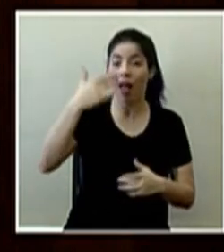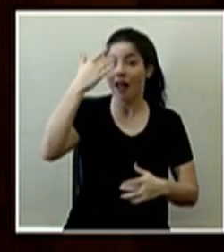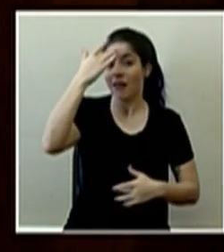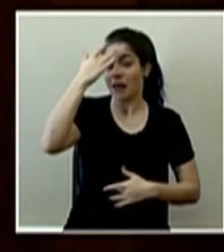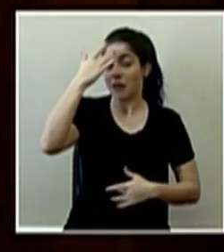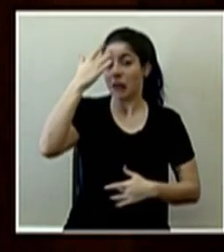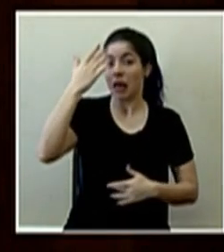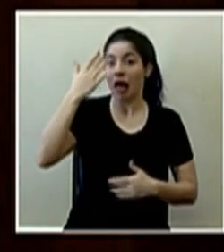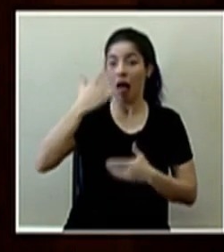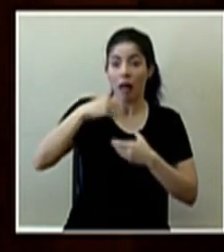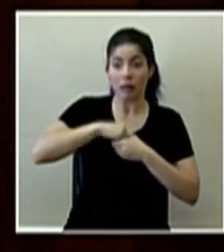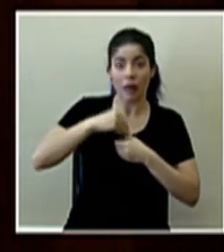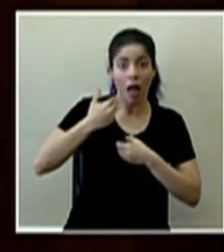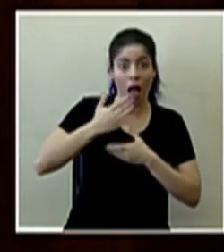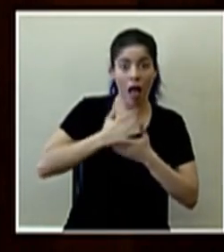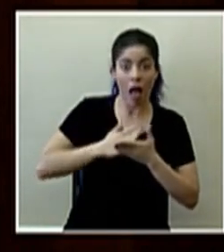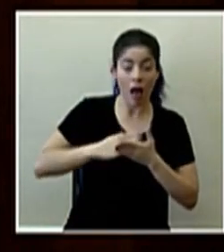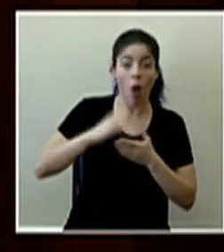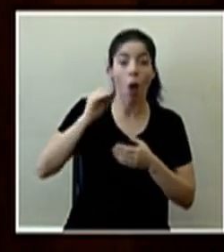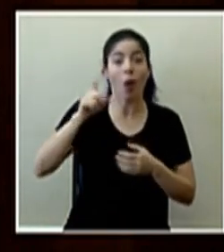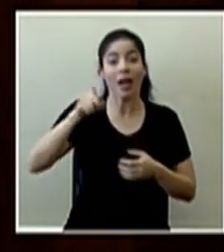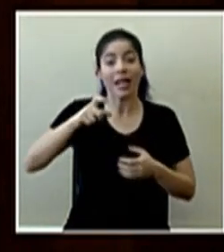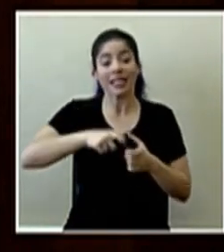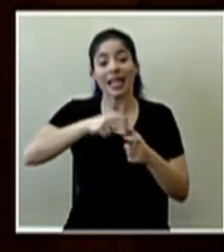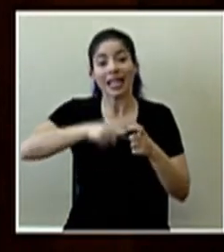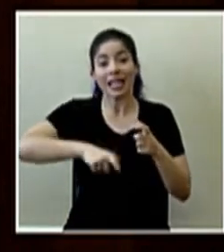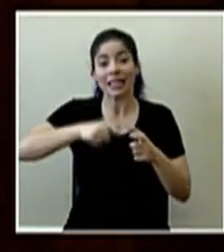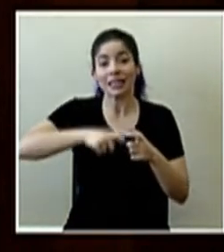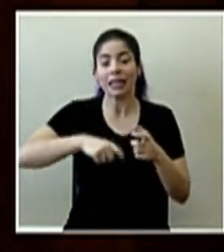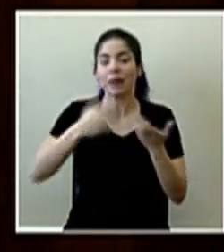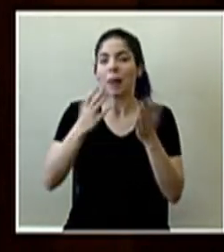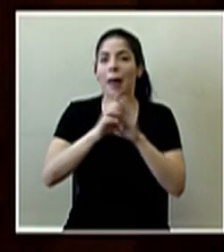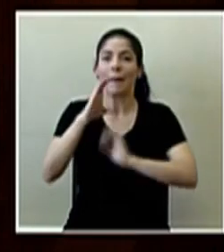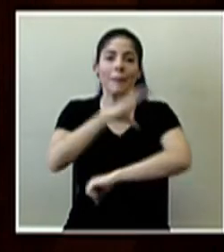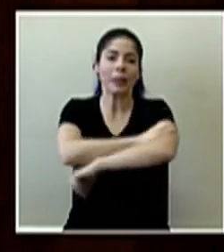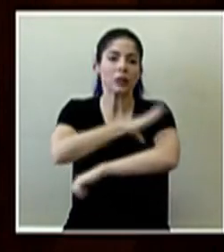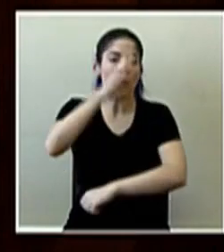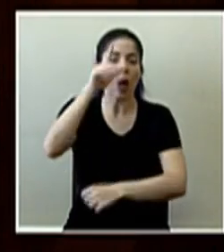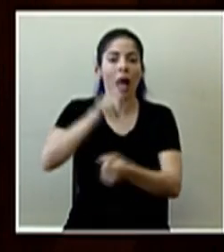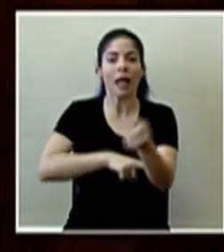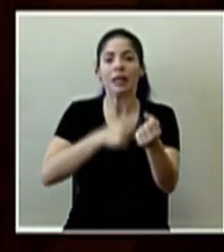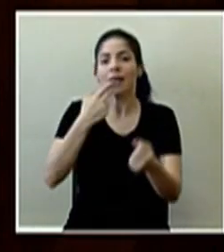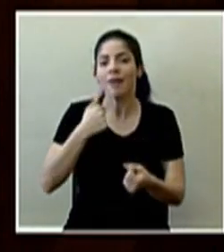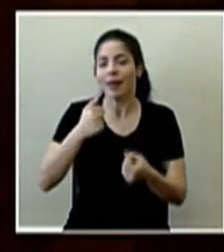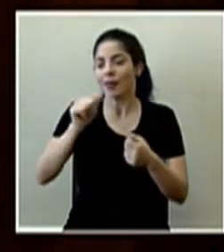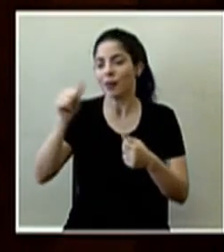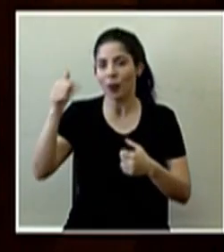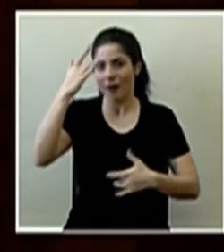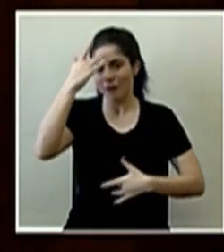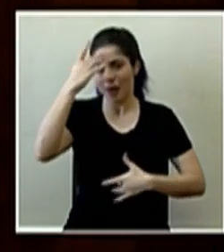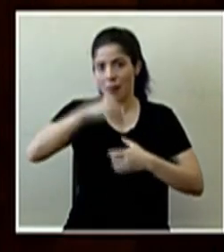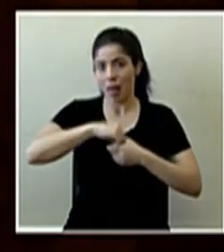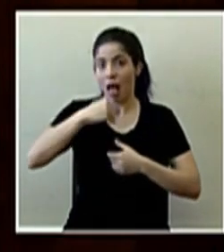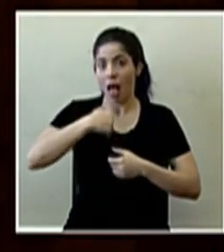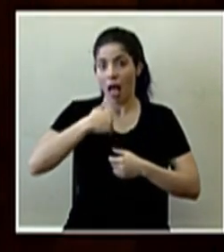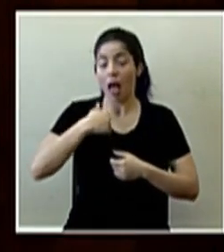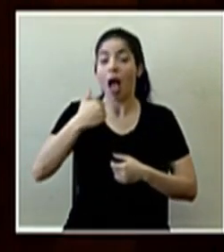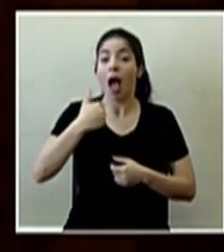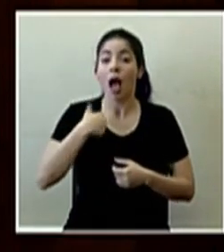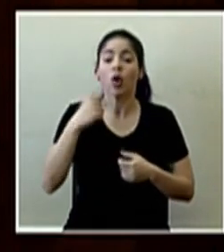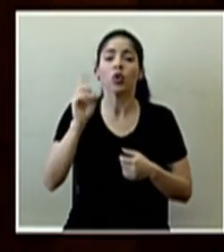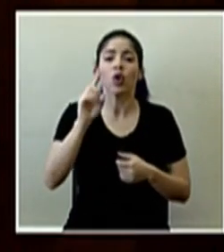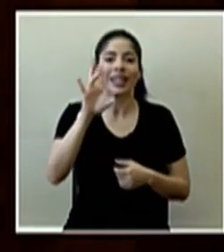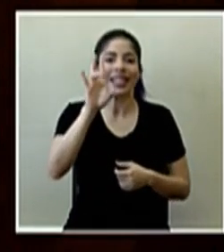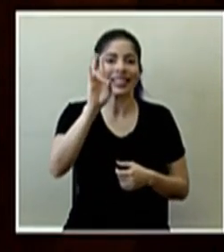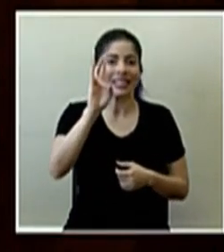que requieren de una receta periódicamente, ya sea por hipertensión, diabetes y otras enfermedades crónicas, en